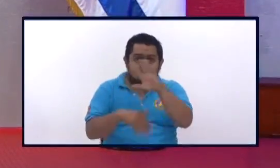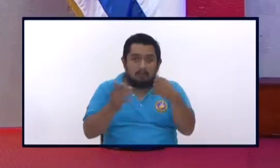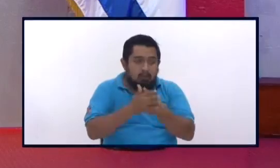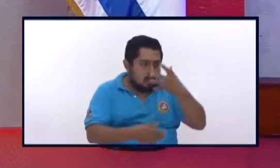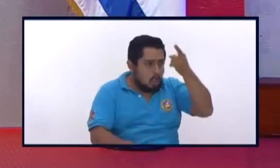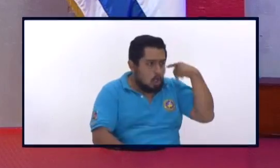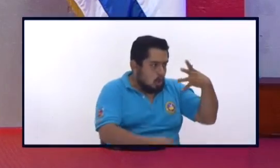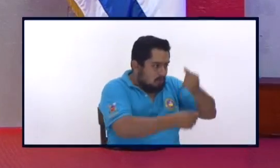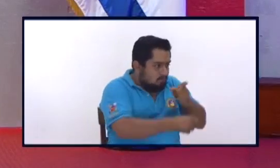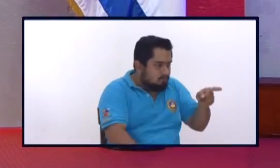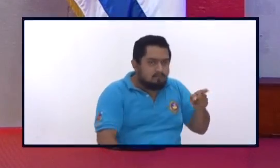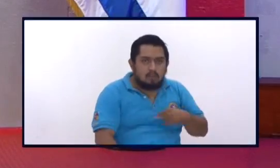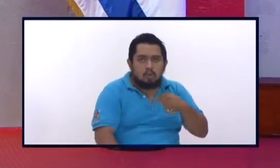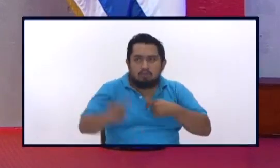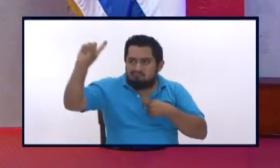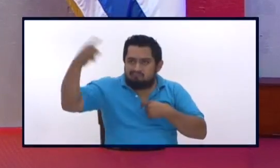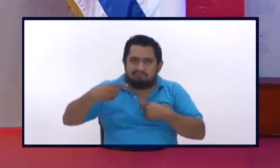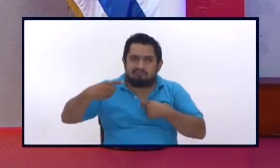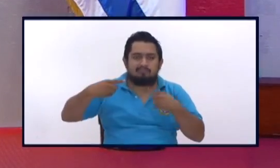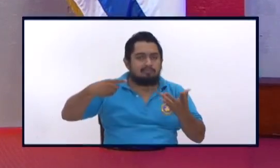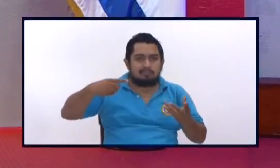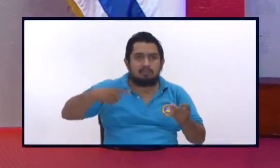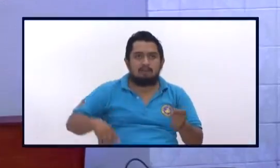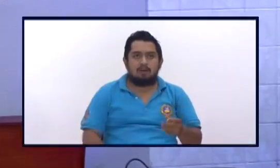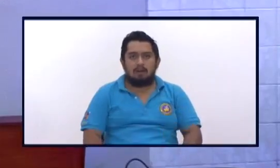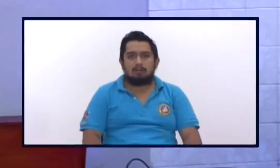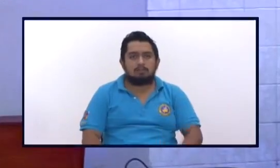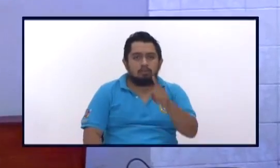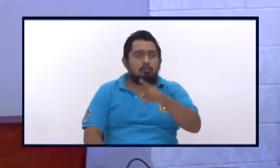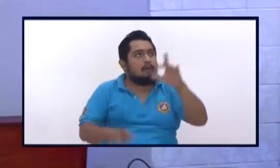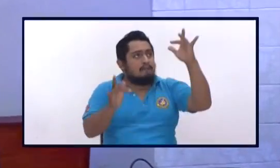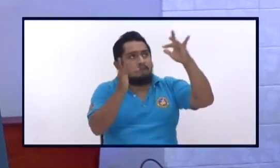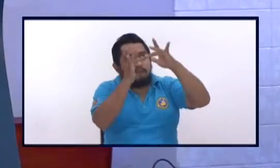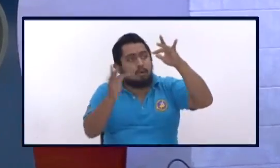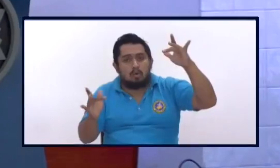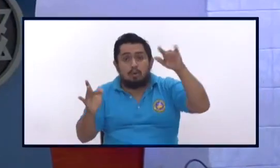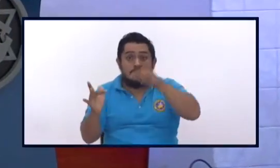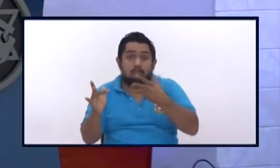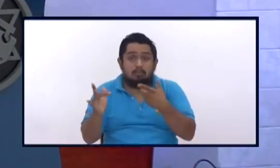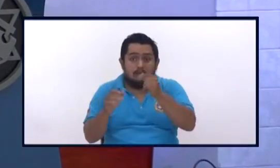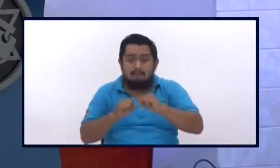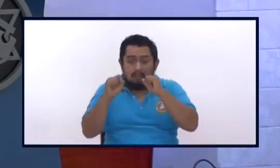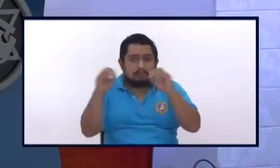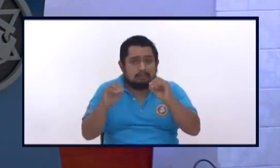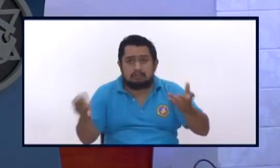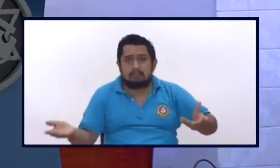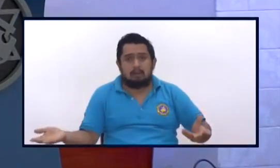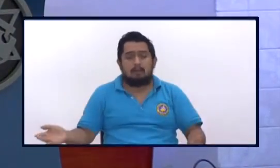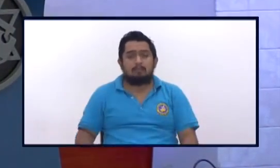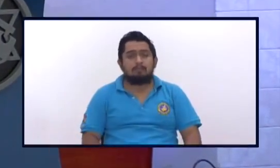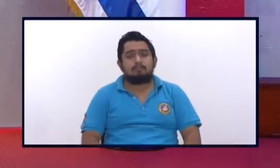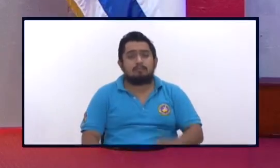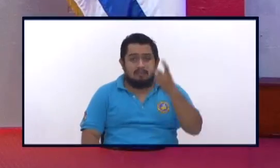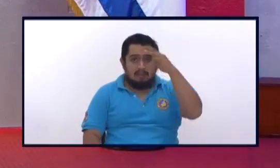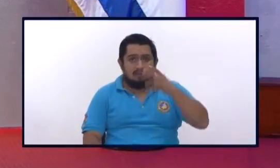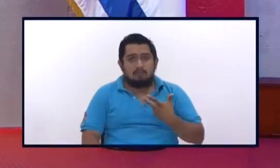en el hombre amigos y hermanos y está fuera del rango la cobertura dios por eso que no tienes pues y no